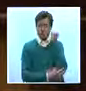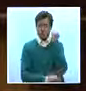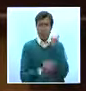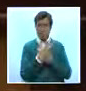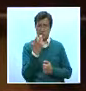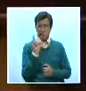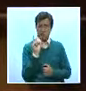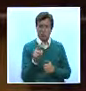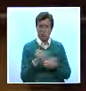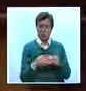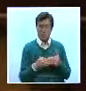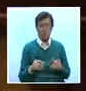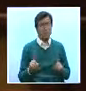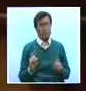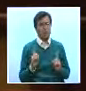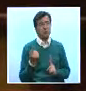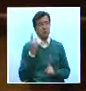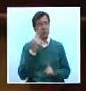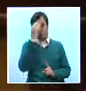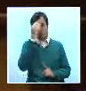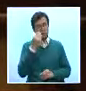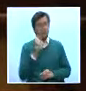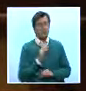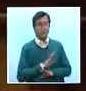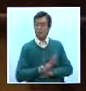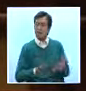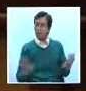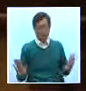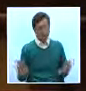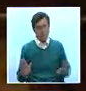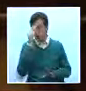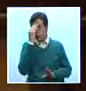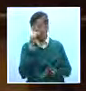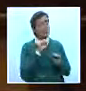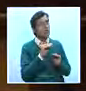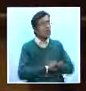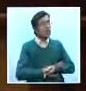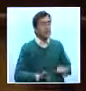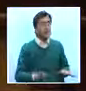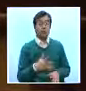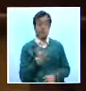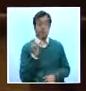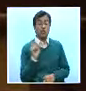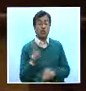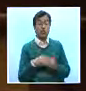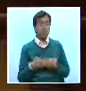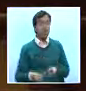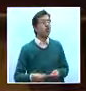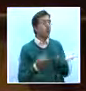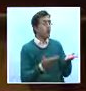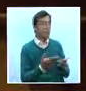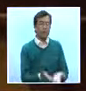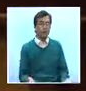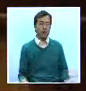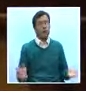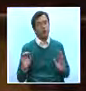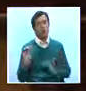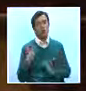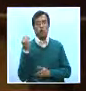mucho los padres lo que le dejan es la educación, pero de ahí a decirle te dejo $300,000, sea en bienes,